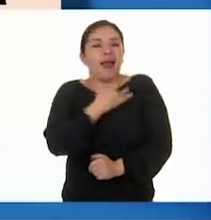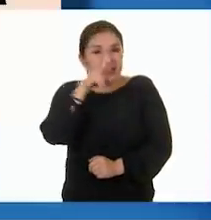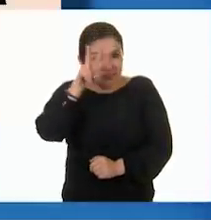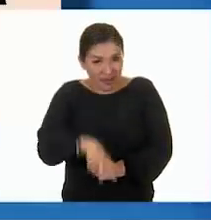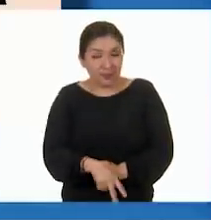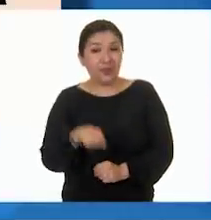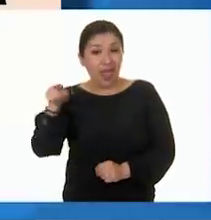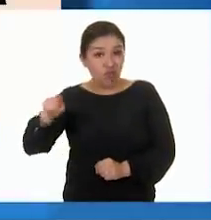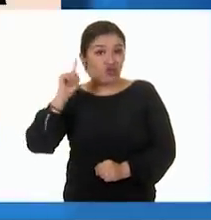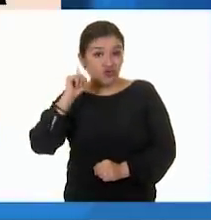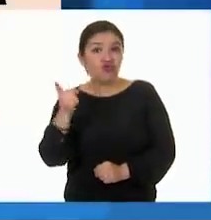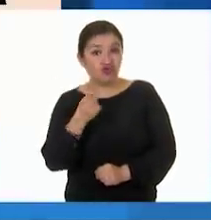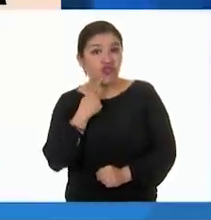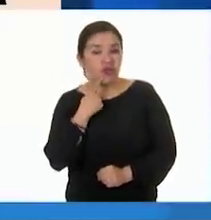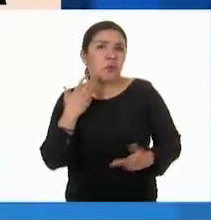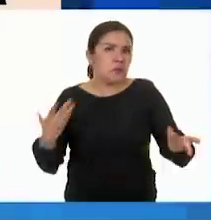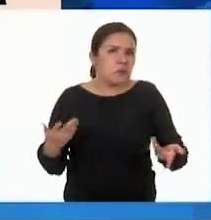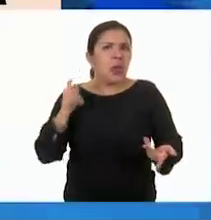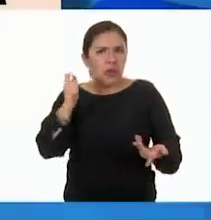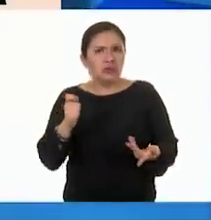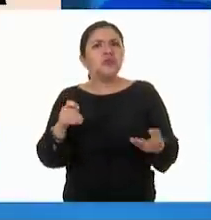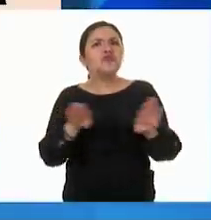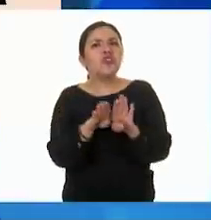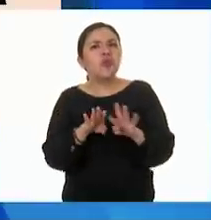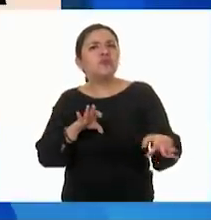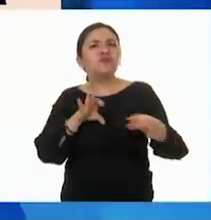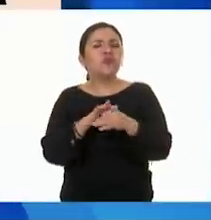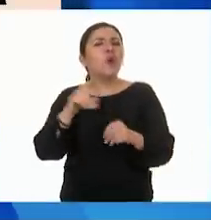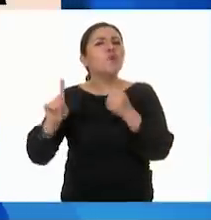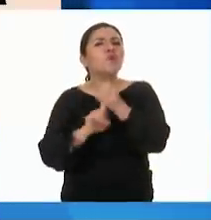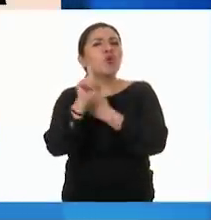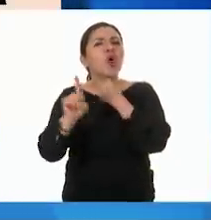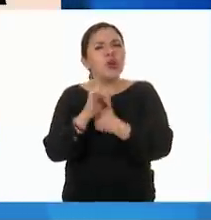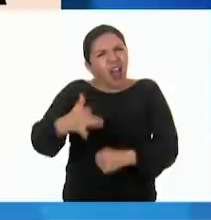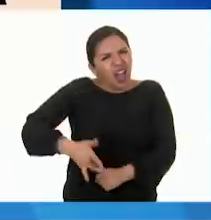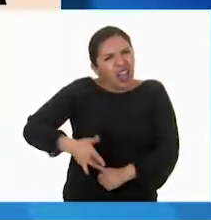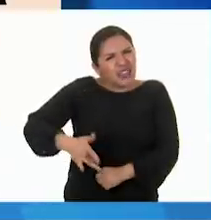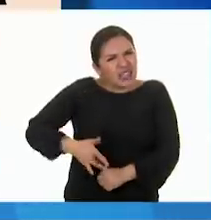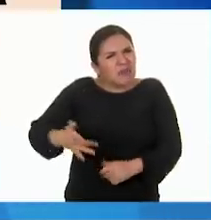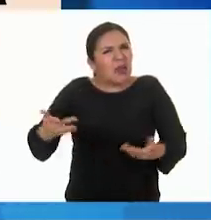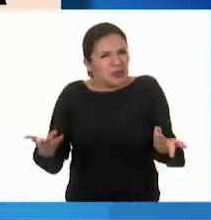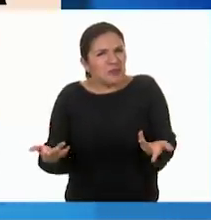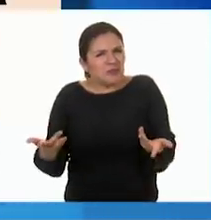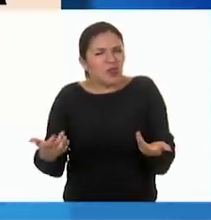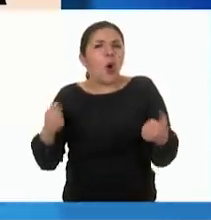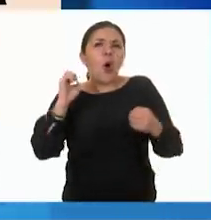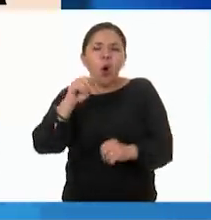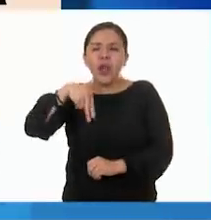La sordera del compositor se ha vinculado con problemas intestinales,